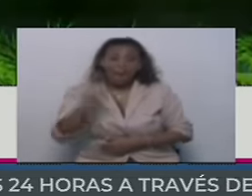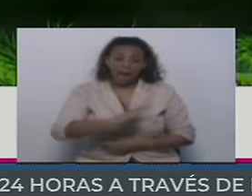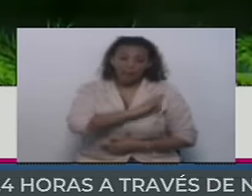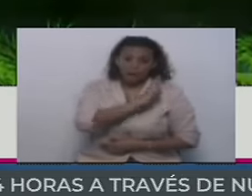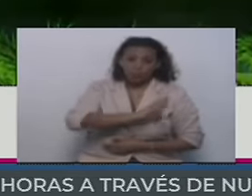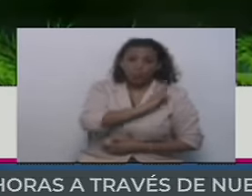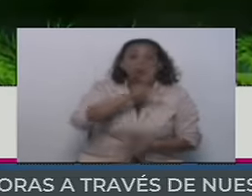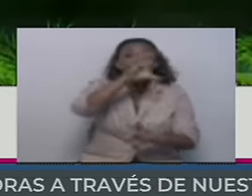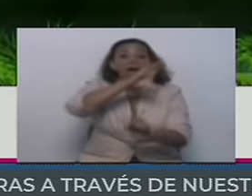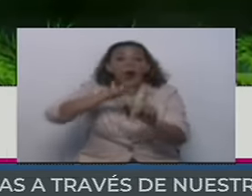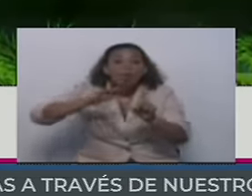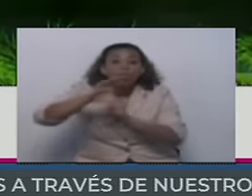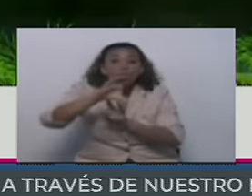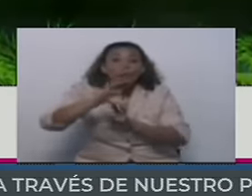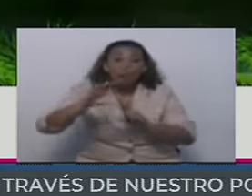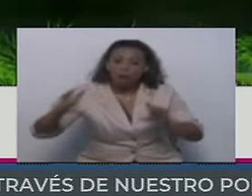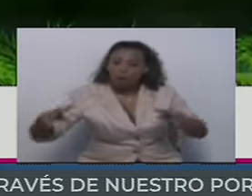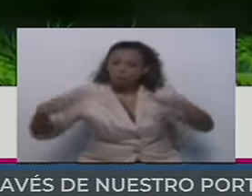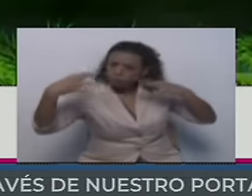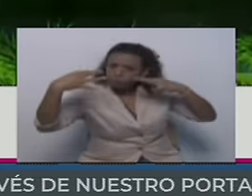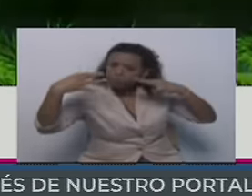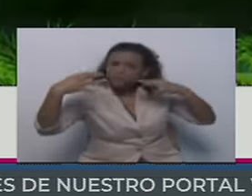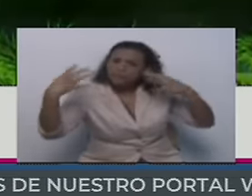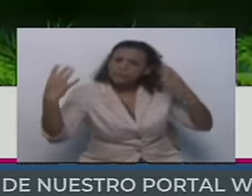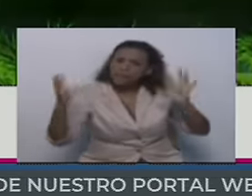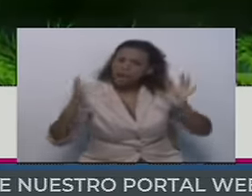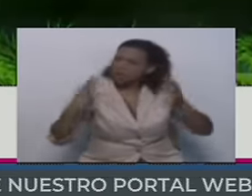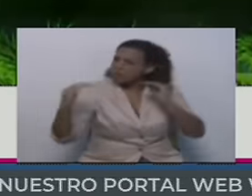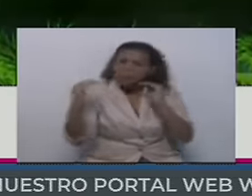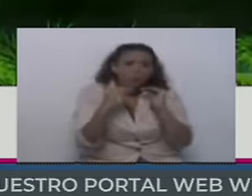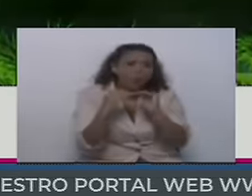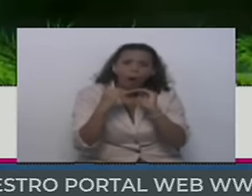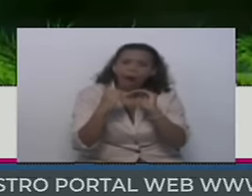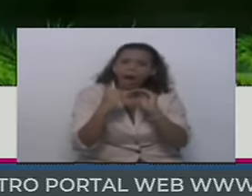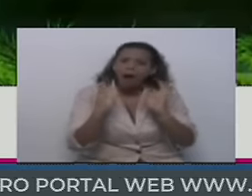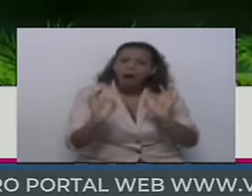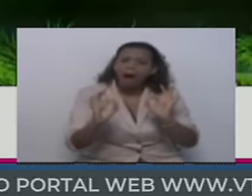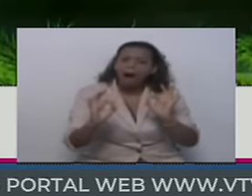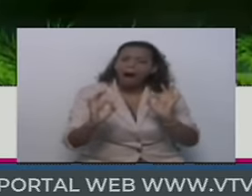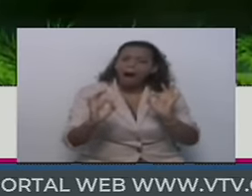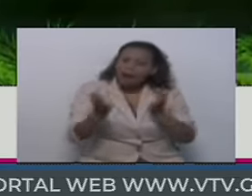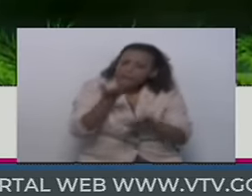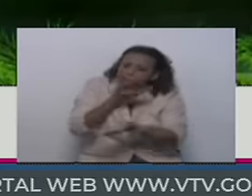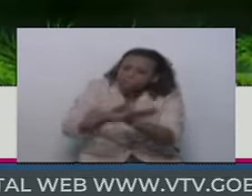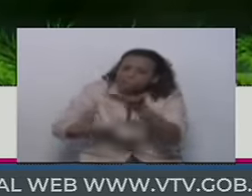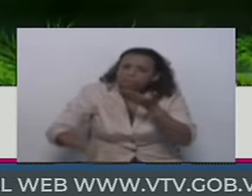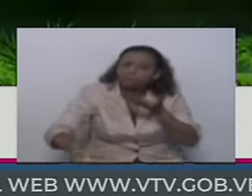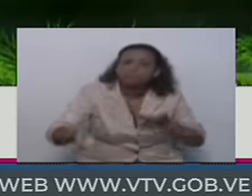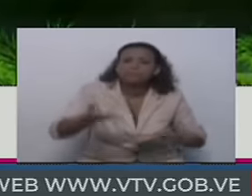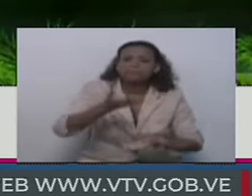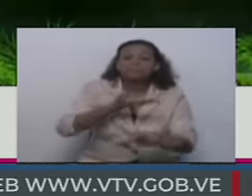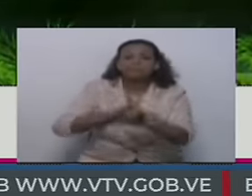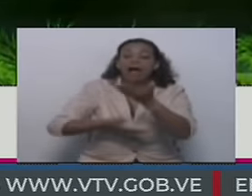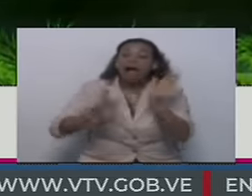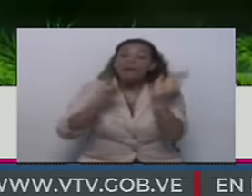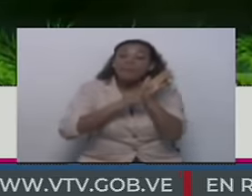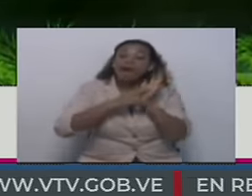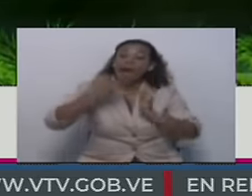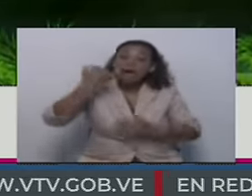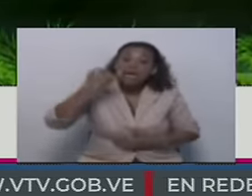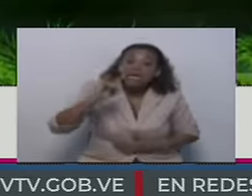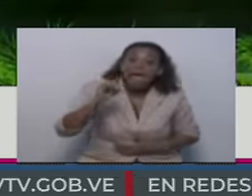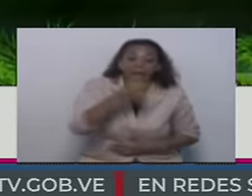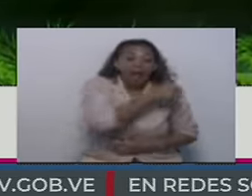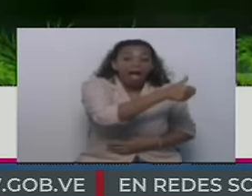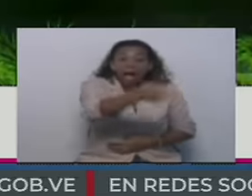las culturas se vean cara a cara y puedan alimentarse de la verdad que tiene